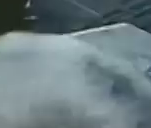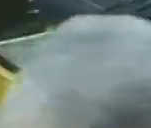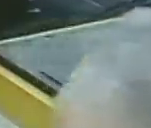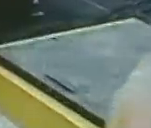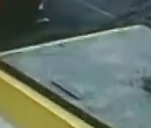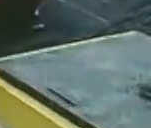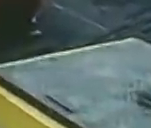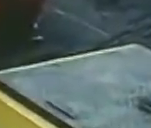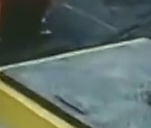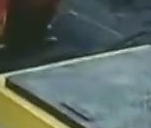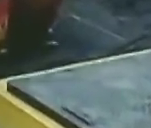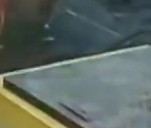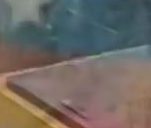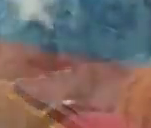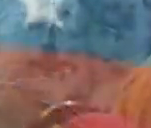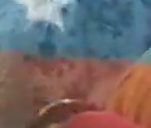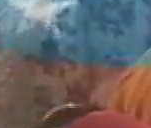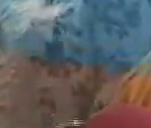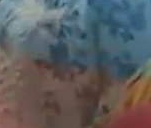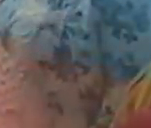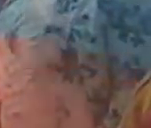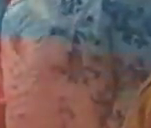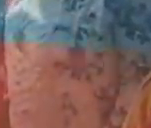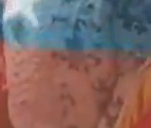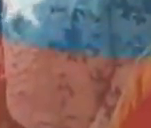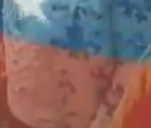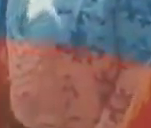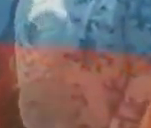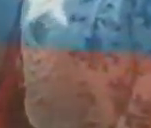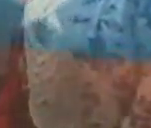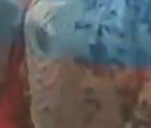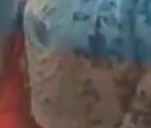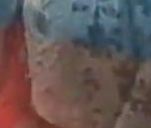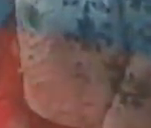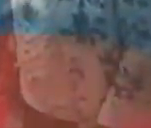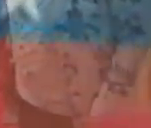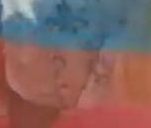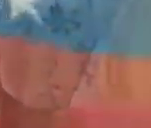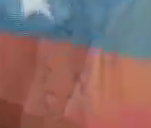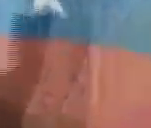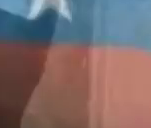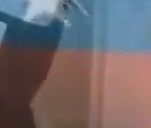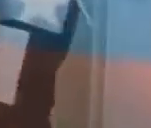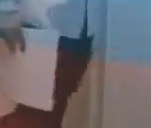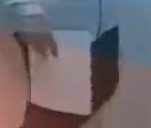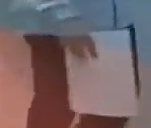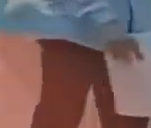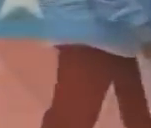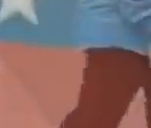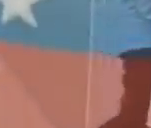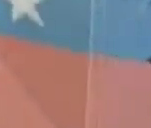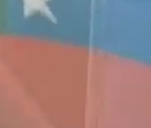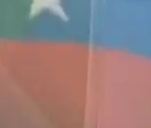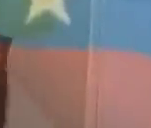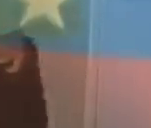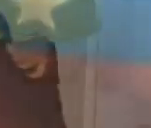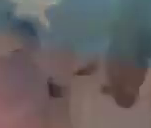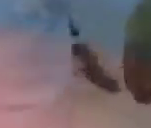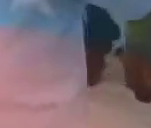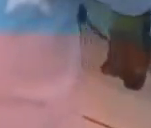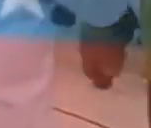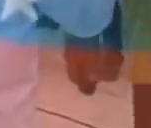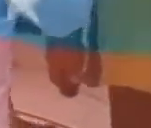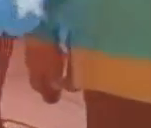el proceso de vacunación a partir de este 6 de abril hasta el próximo 13 de mayo en todo